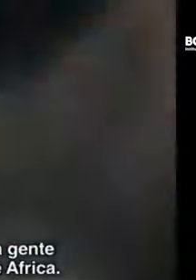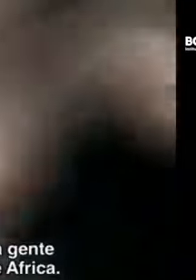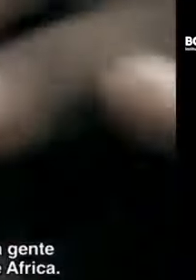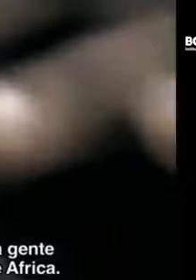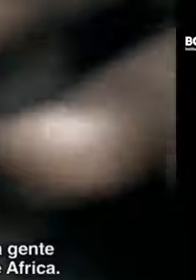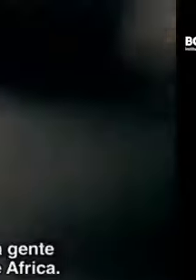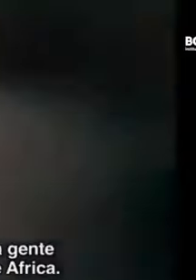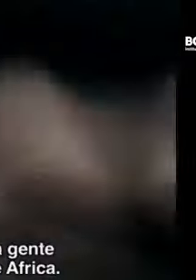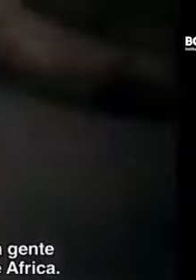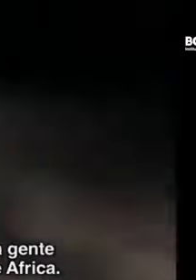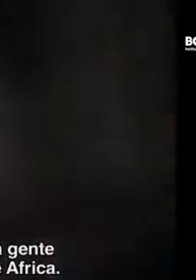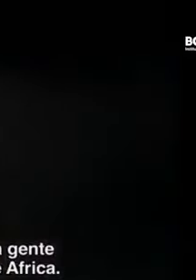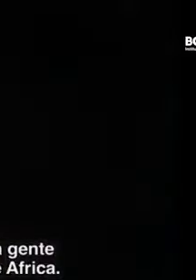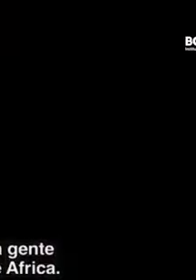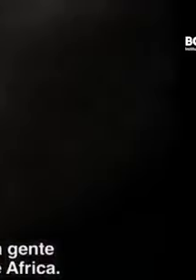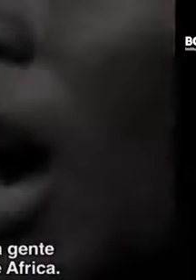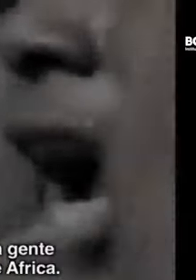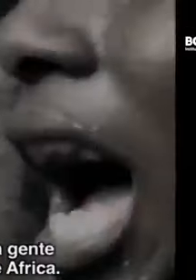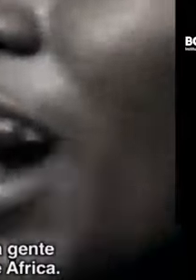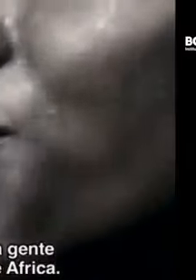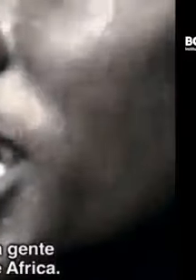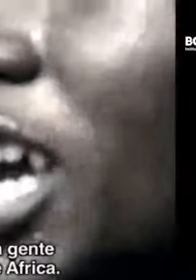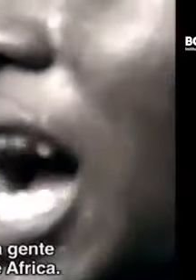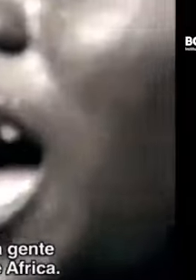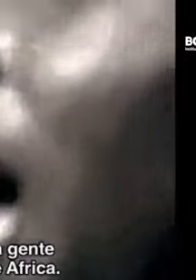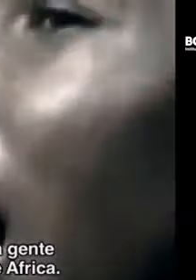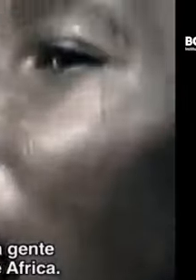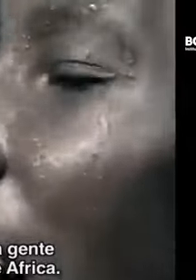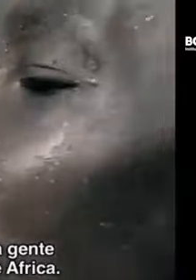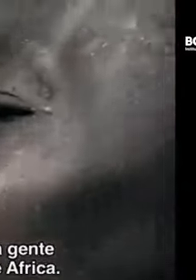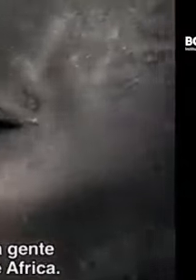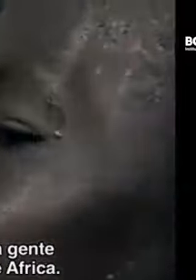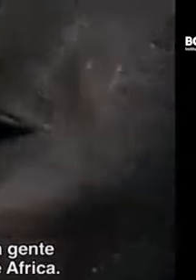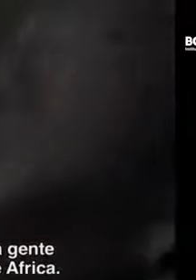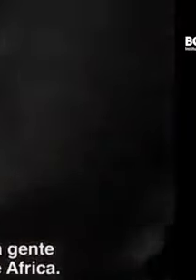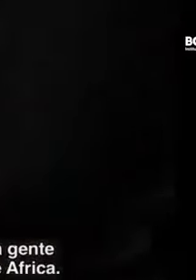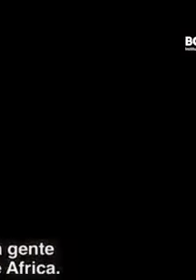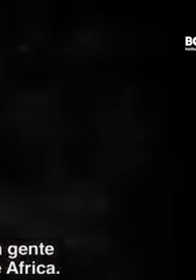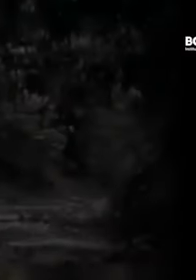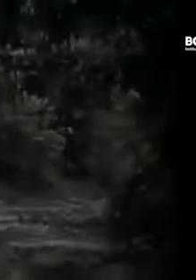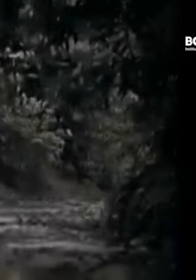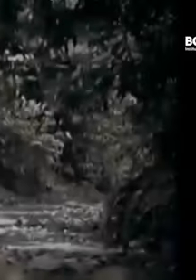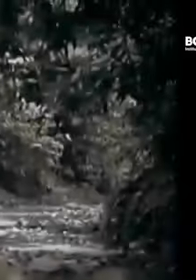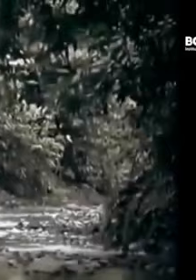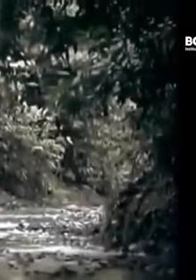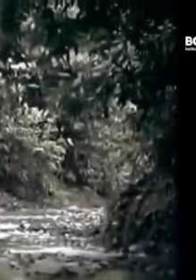Agüe, soy tu APC, más en despierto lo que viní de África.